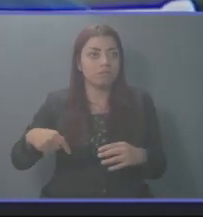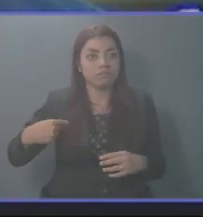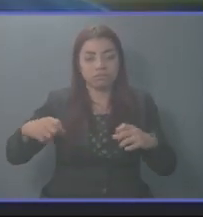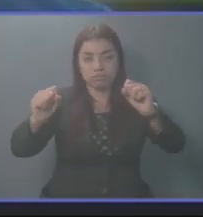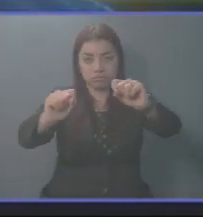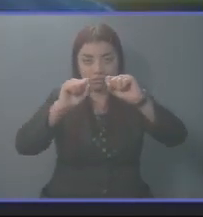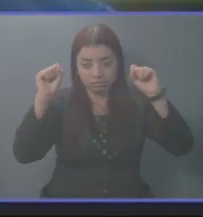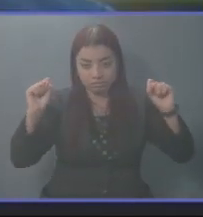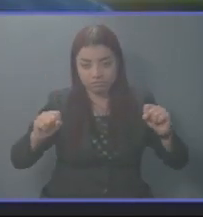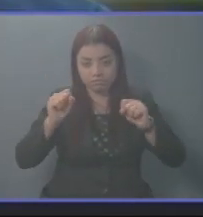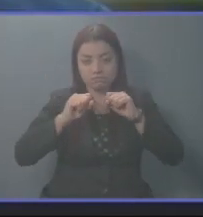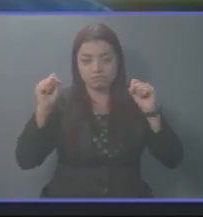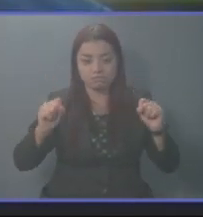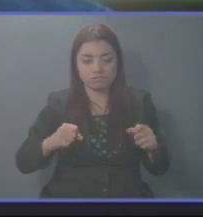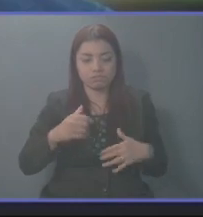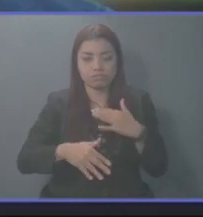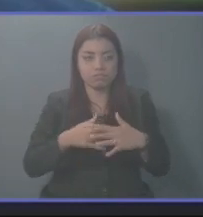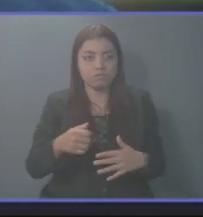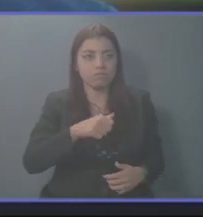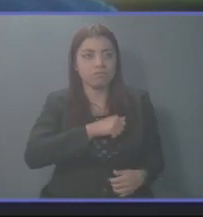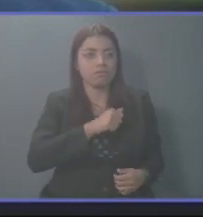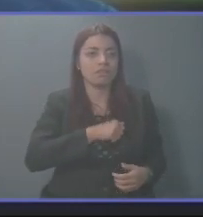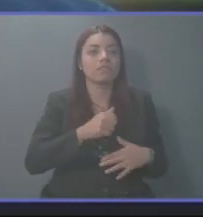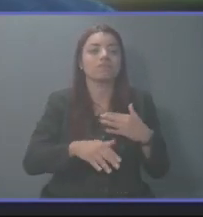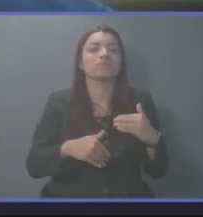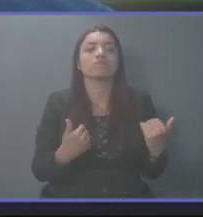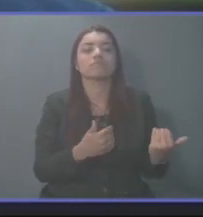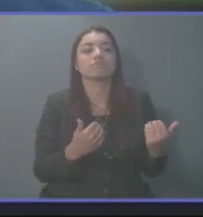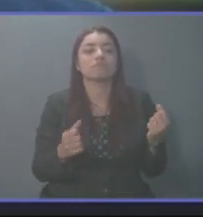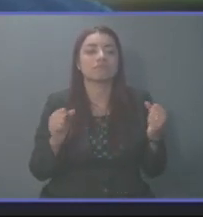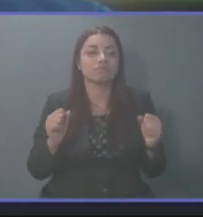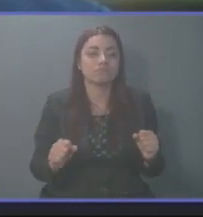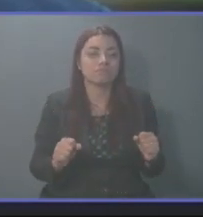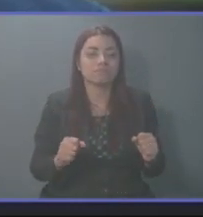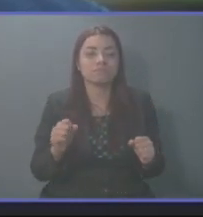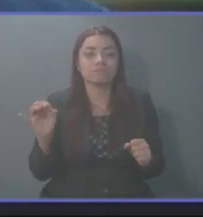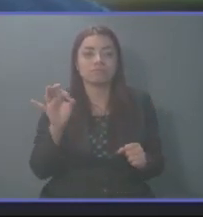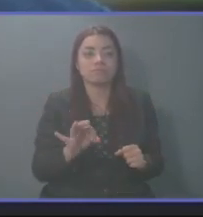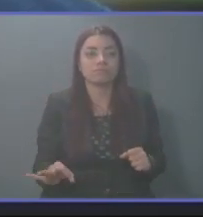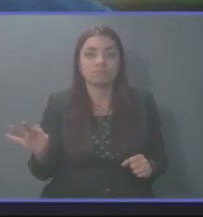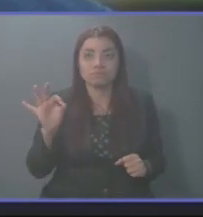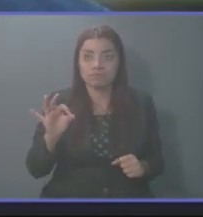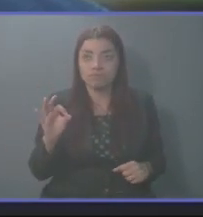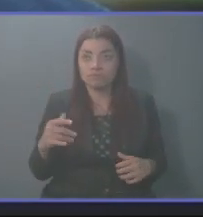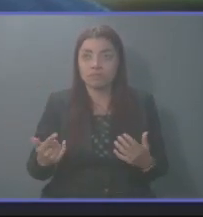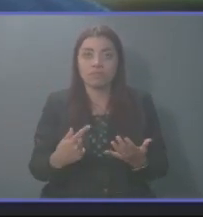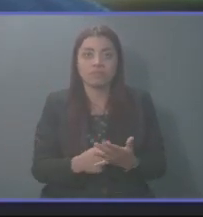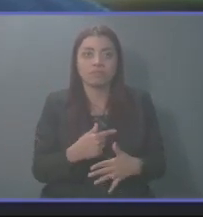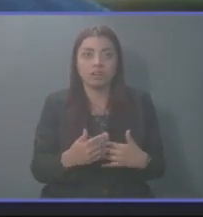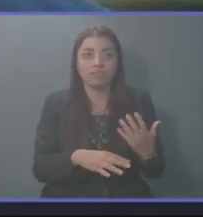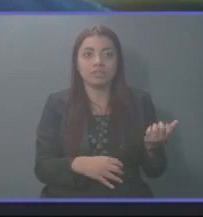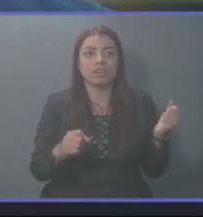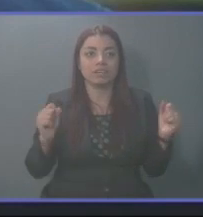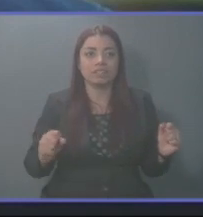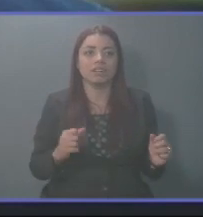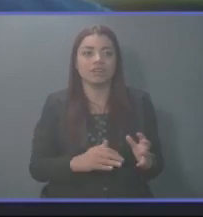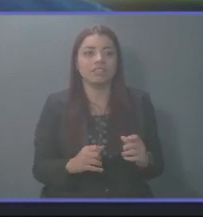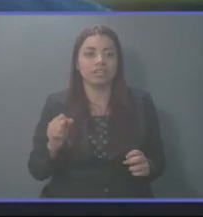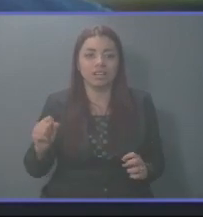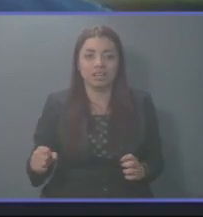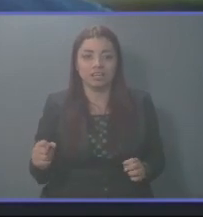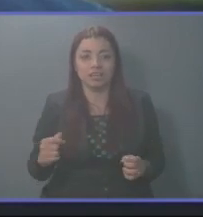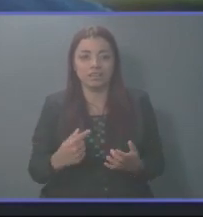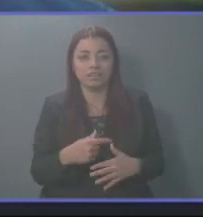sistemática con objetivos esenciales de competición en las diversas categorías y niveles de calidad, de acuerdo con la normativa de clasificación de